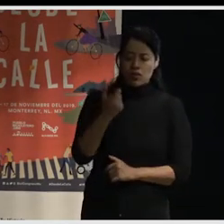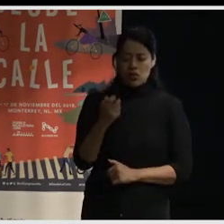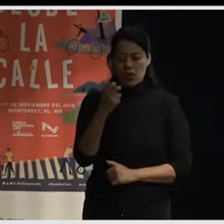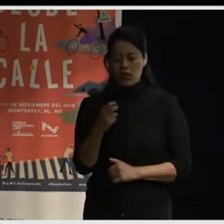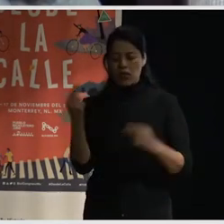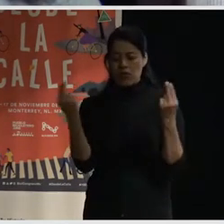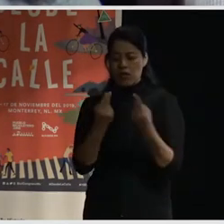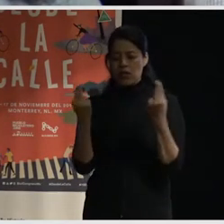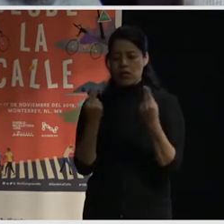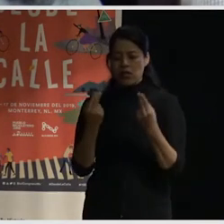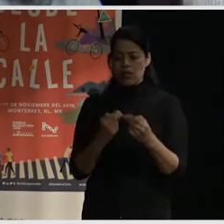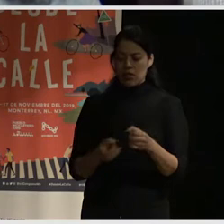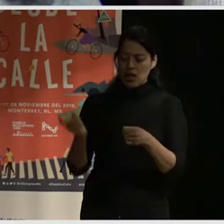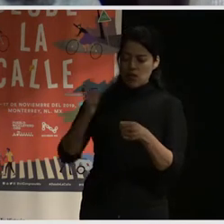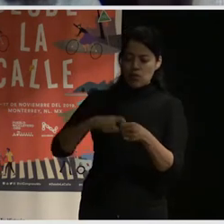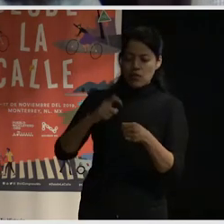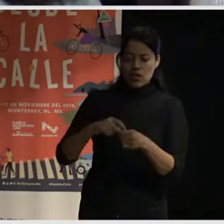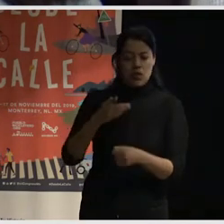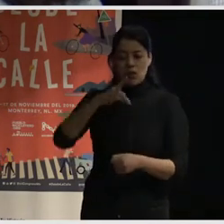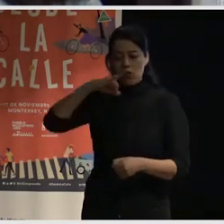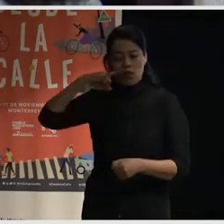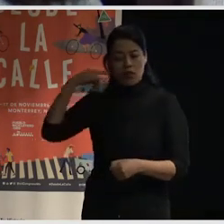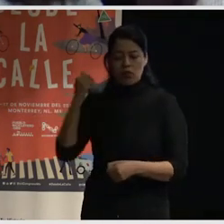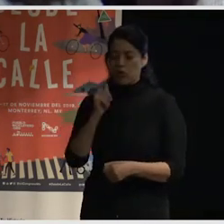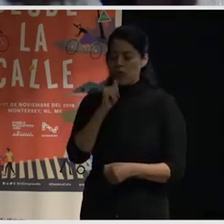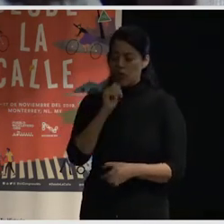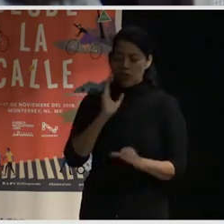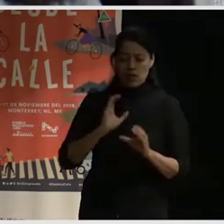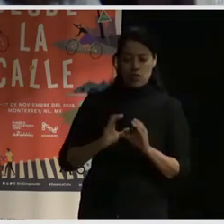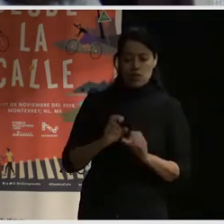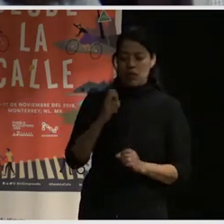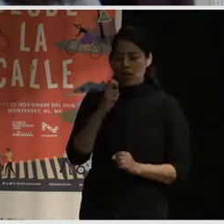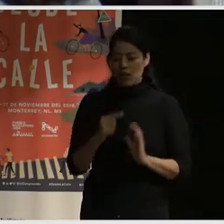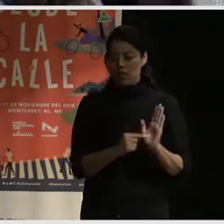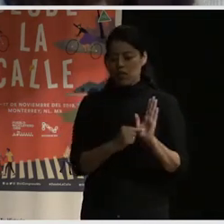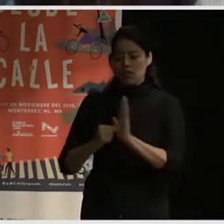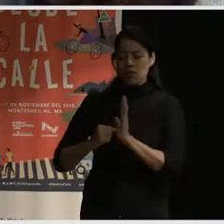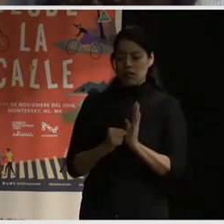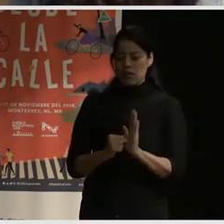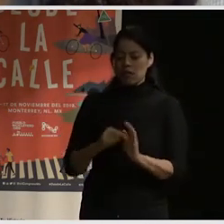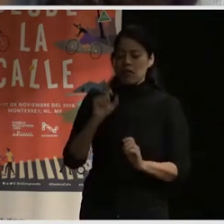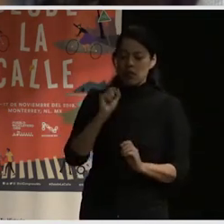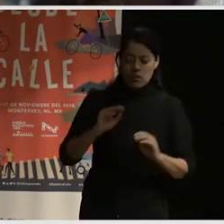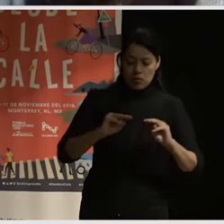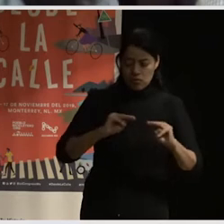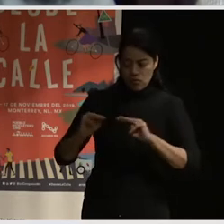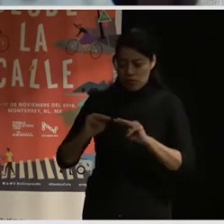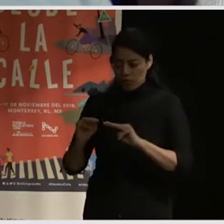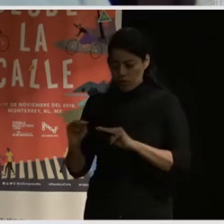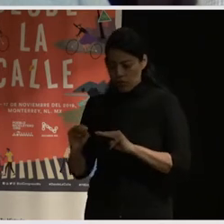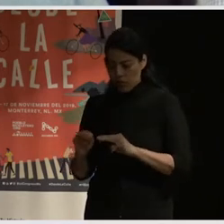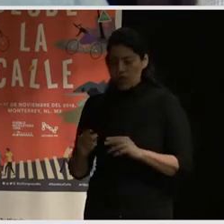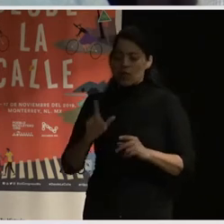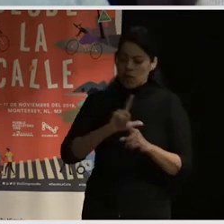necesita y que no hemos visto concretadas entonces esta campaña que tenemos se ha movido también a través de ejes en donde